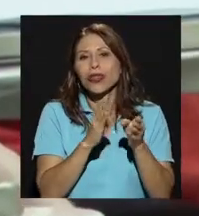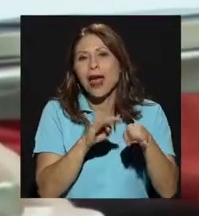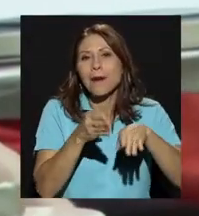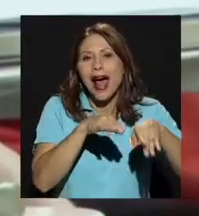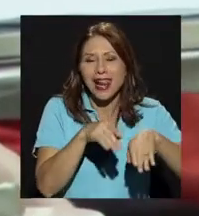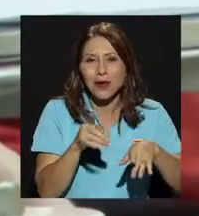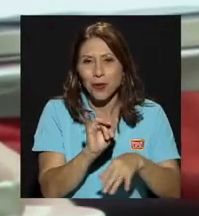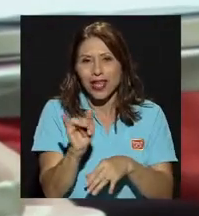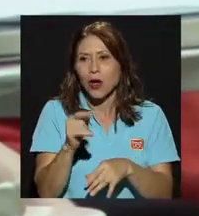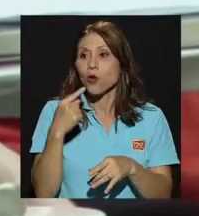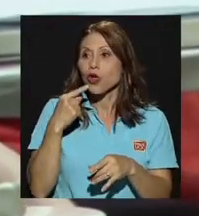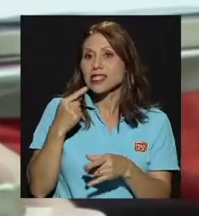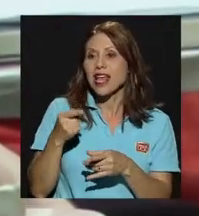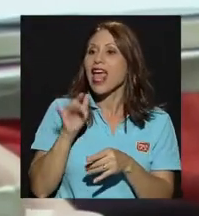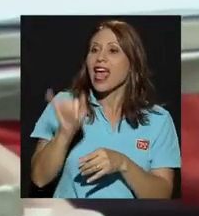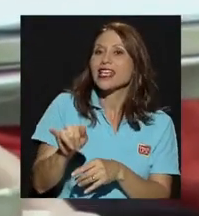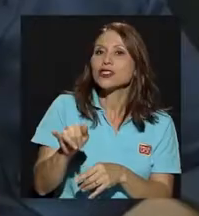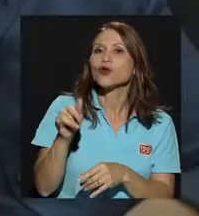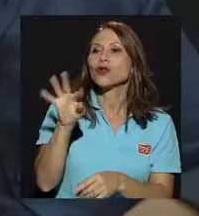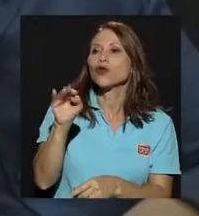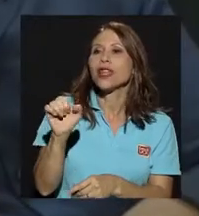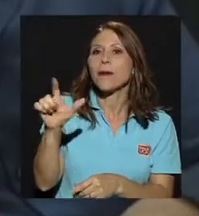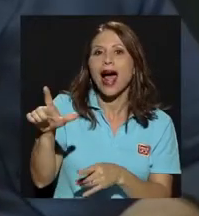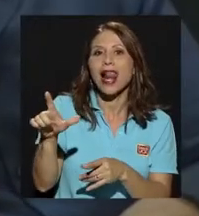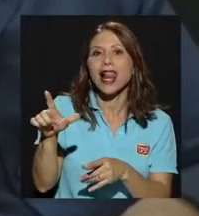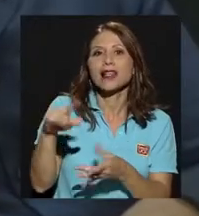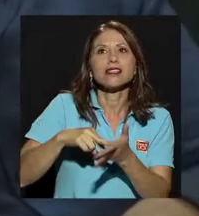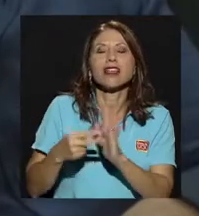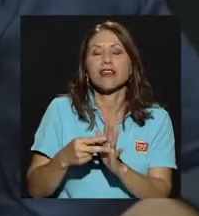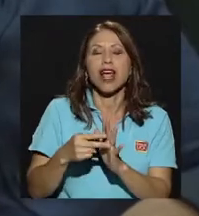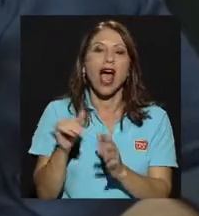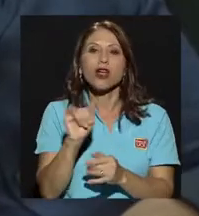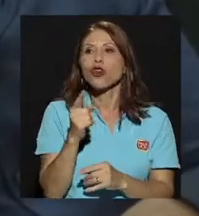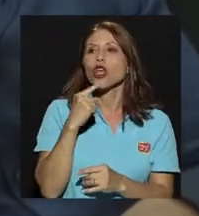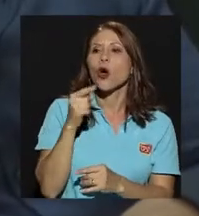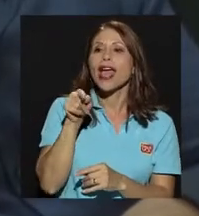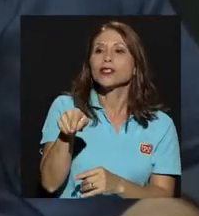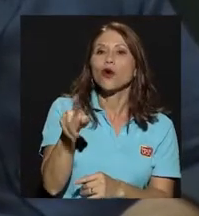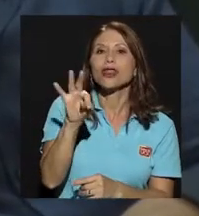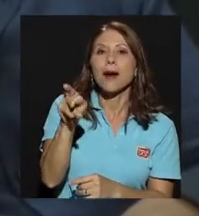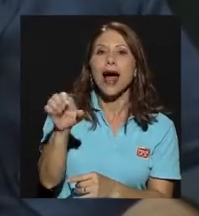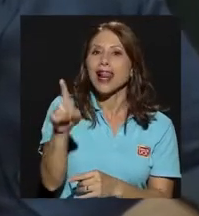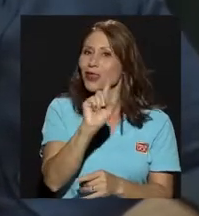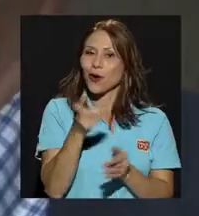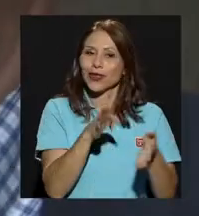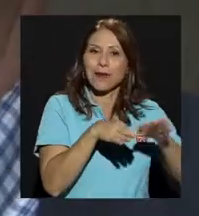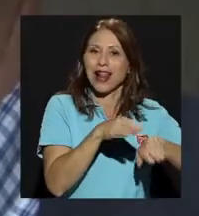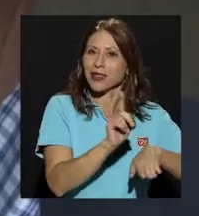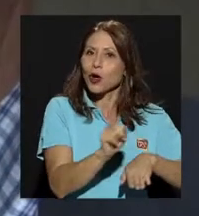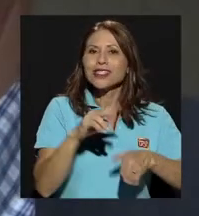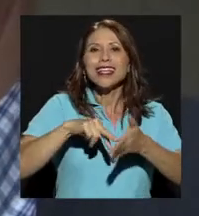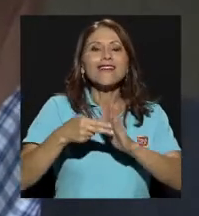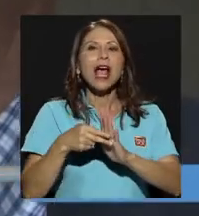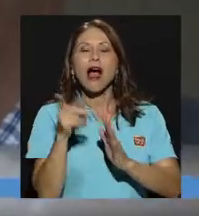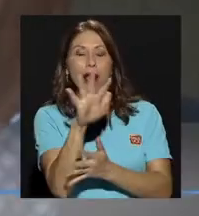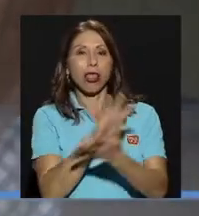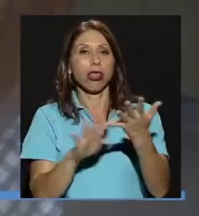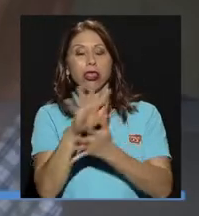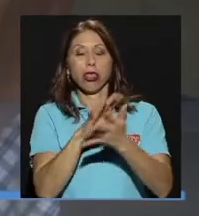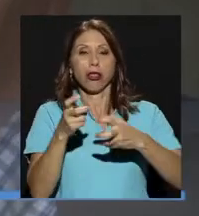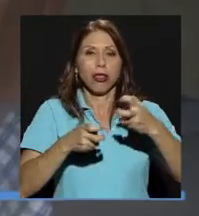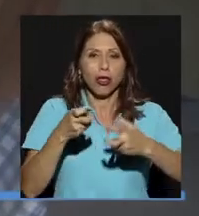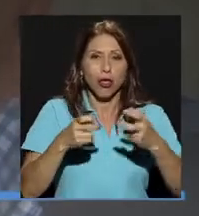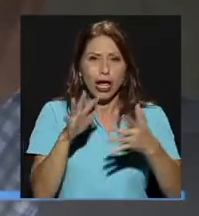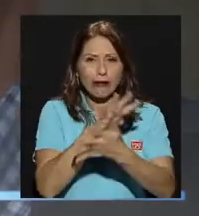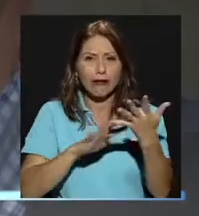la palabra tamal, esto es un tamal, o sea, es un lío, un enredo, un embrollo, ¿verdad? La